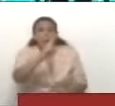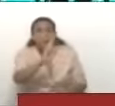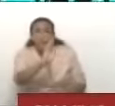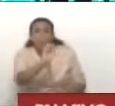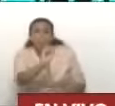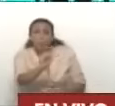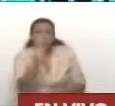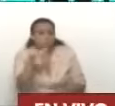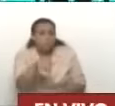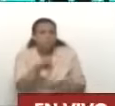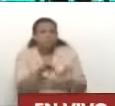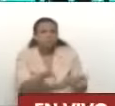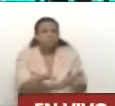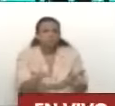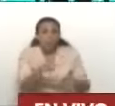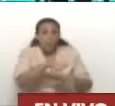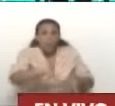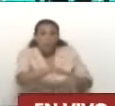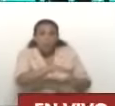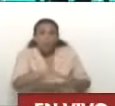también,